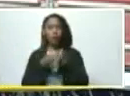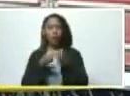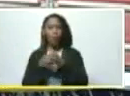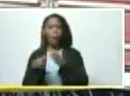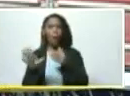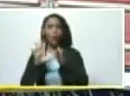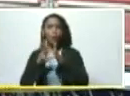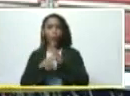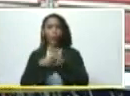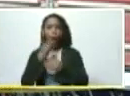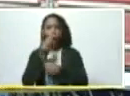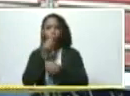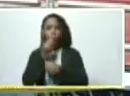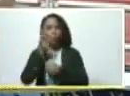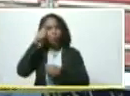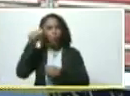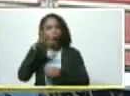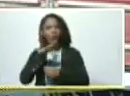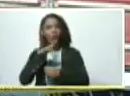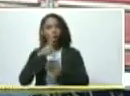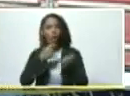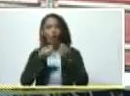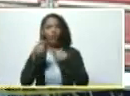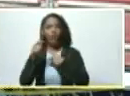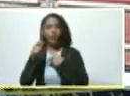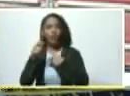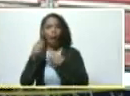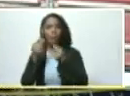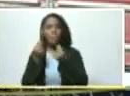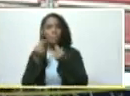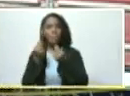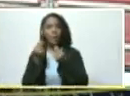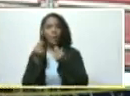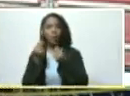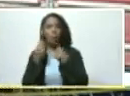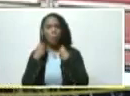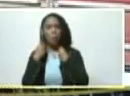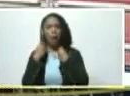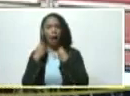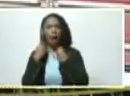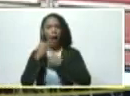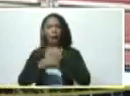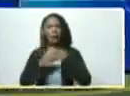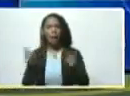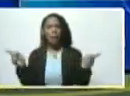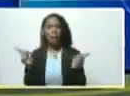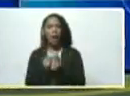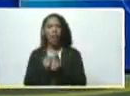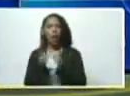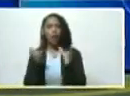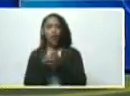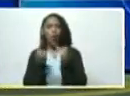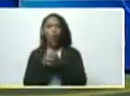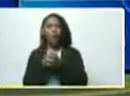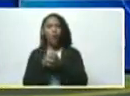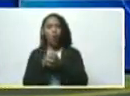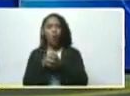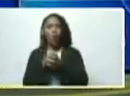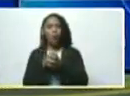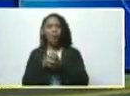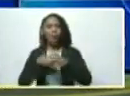roban el alimento del pueblo y lo venden a precios exorbitantes para enriquecer a pequeños grupos. ¡Mafia que